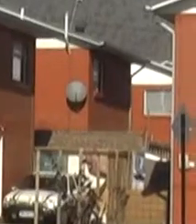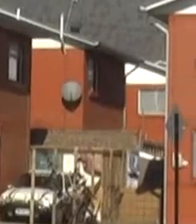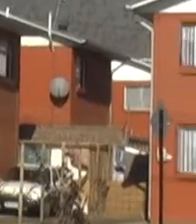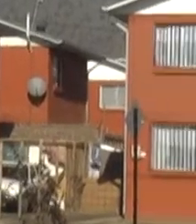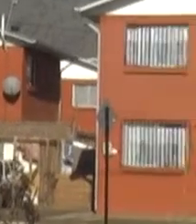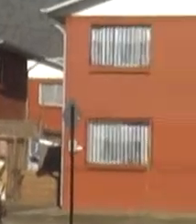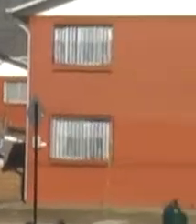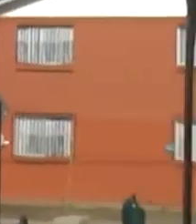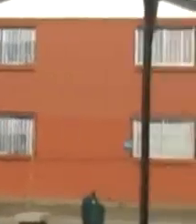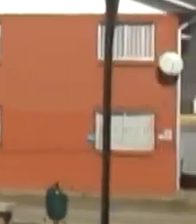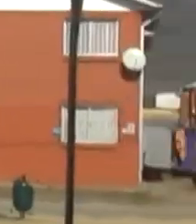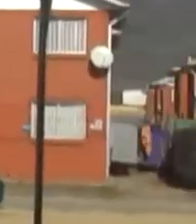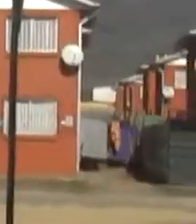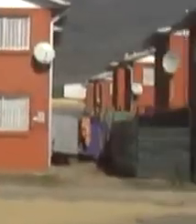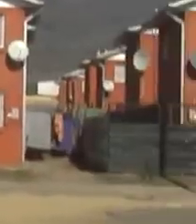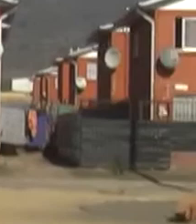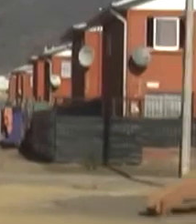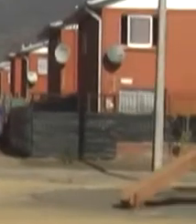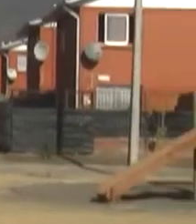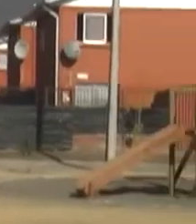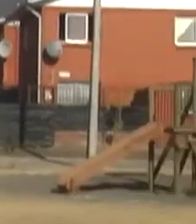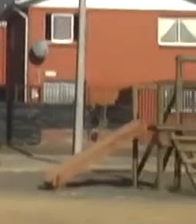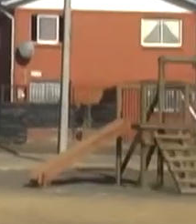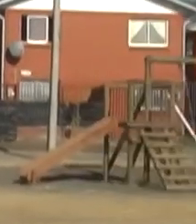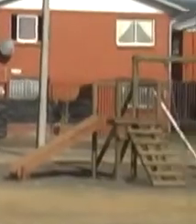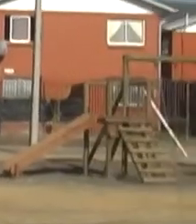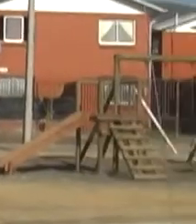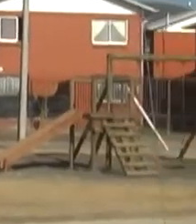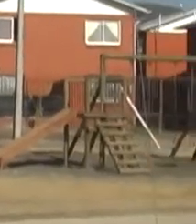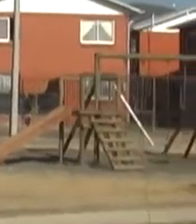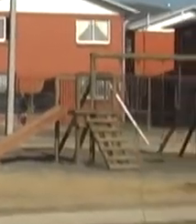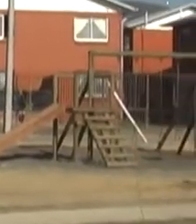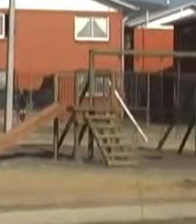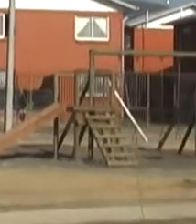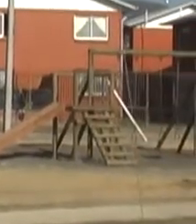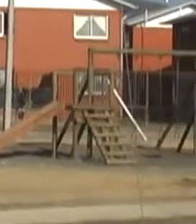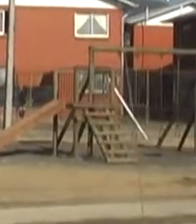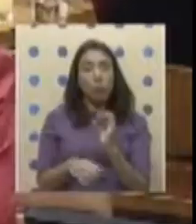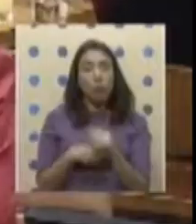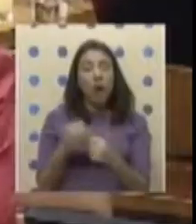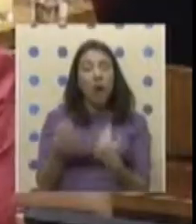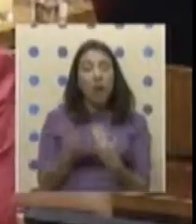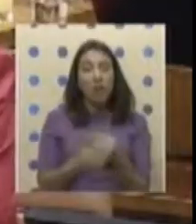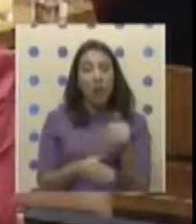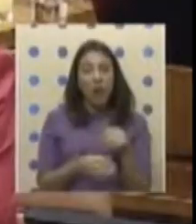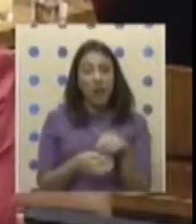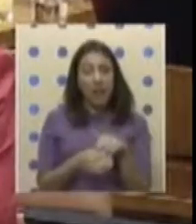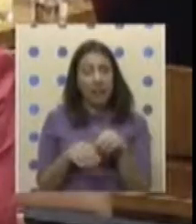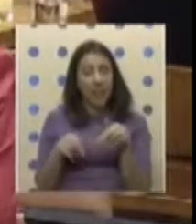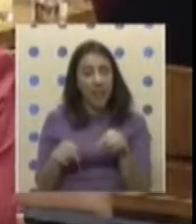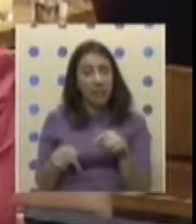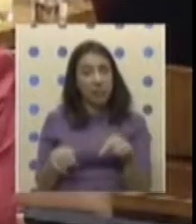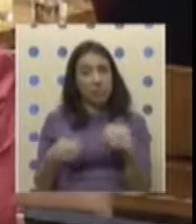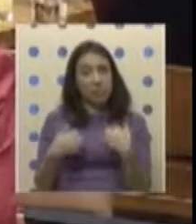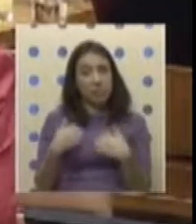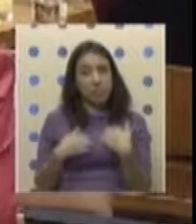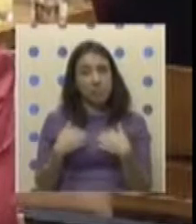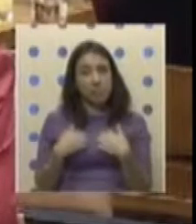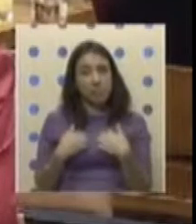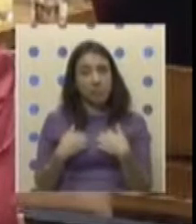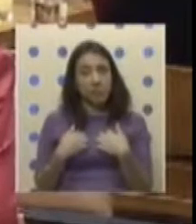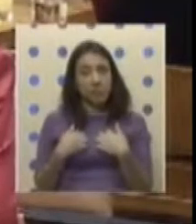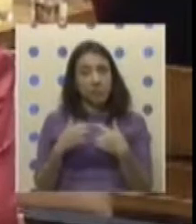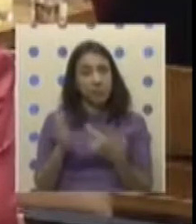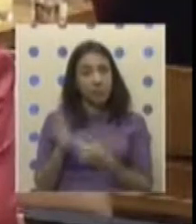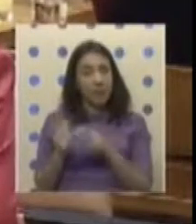cabe duda que a los que sí protege abiertamente es a los de mayores ingresos económicos. Y eso es lo que molesta, que